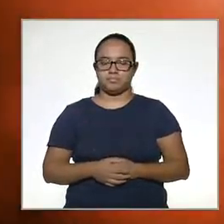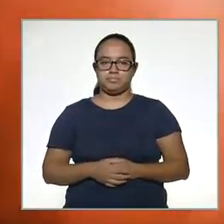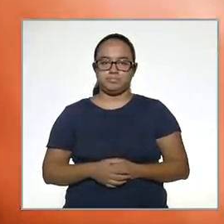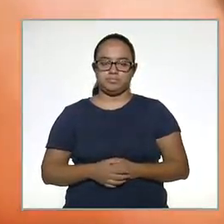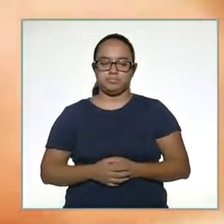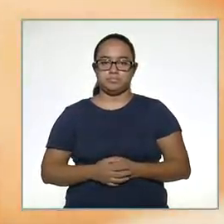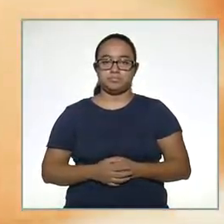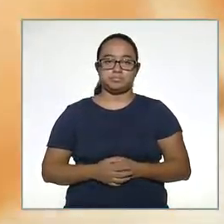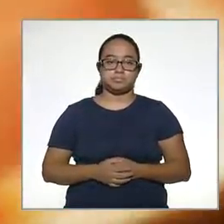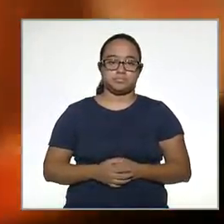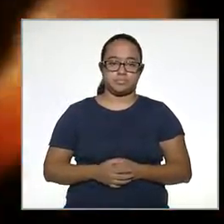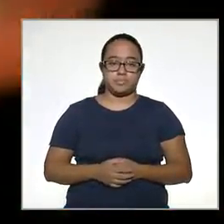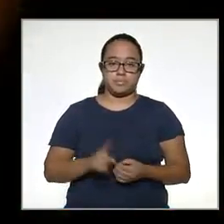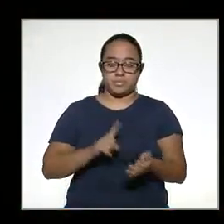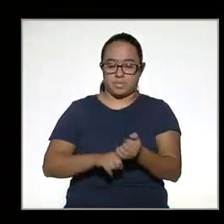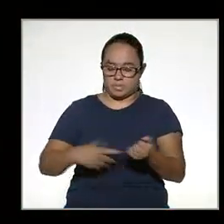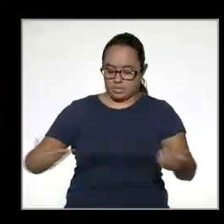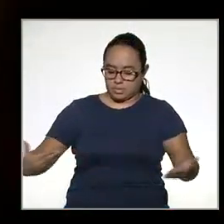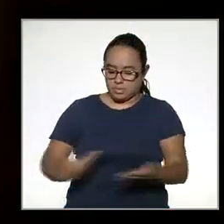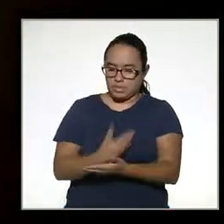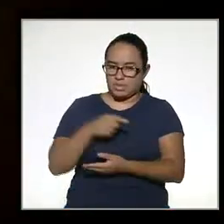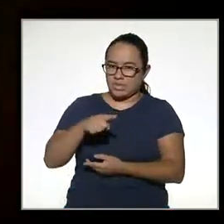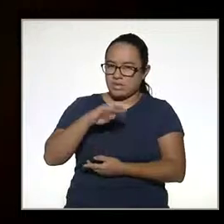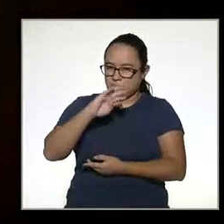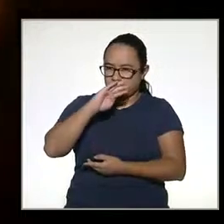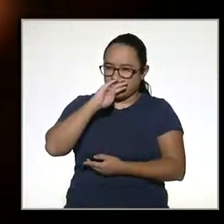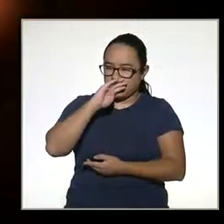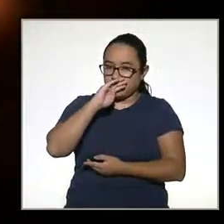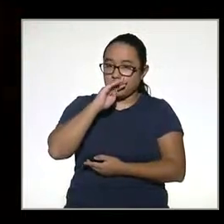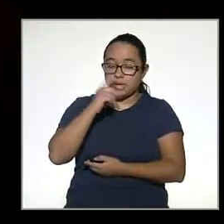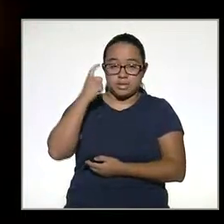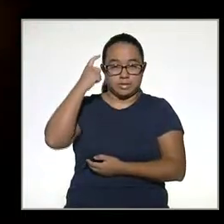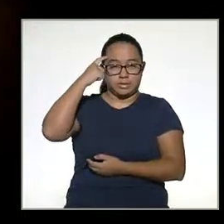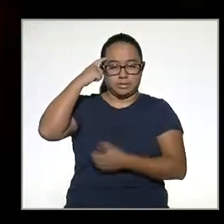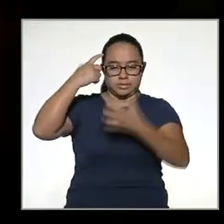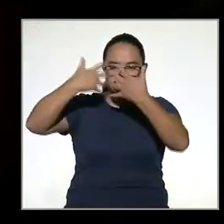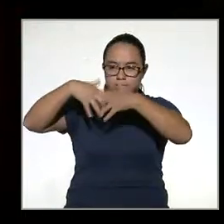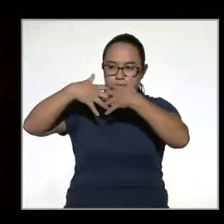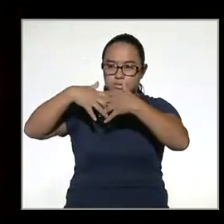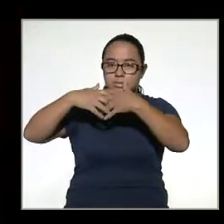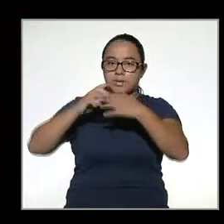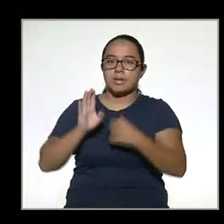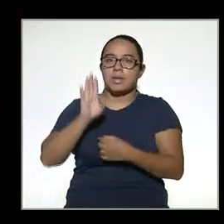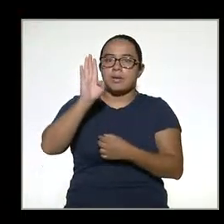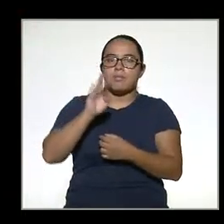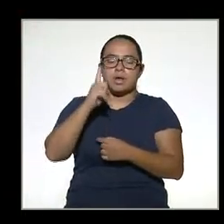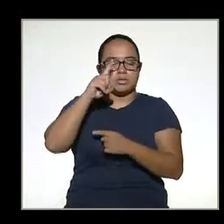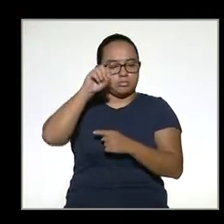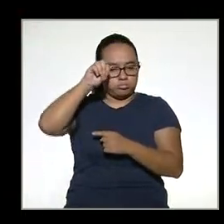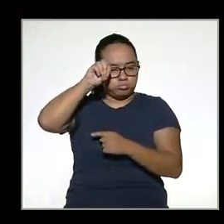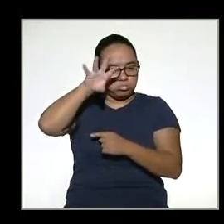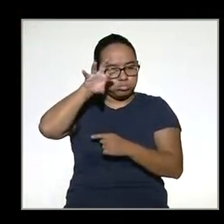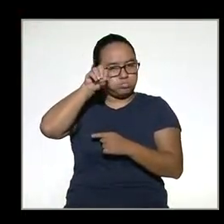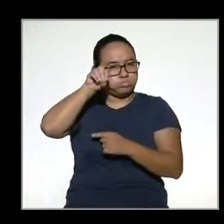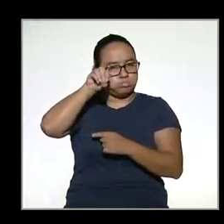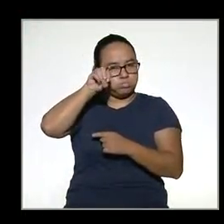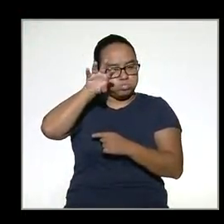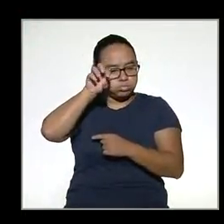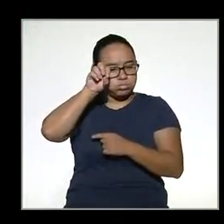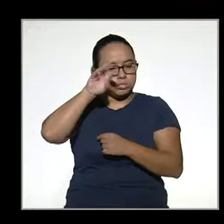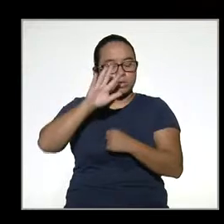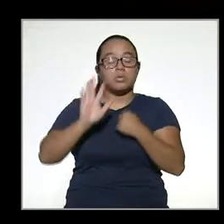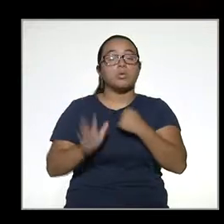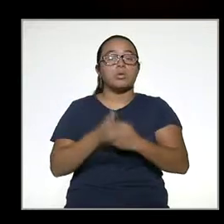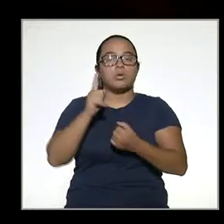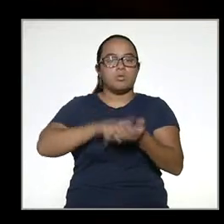Desde que salimos del vientre de nuestra madre, nuestro cerebro es como una pequeña bombilla que brilla gracias a todos los